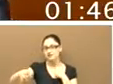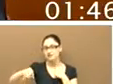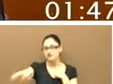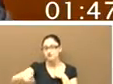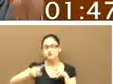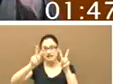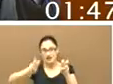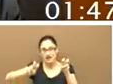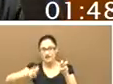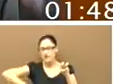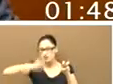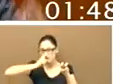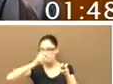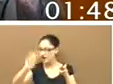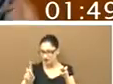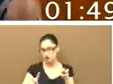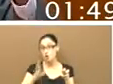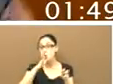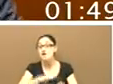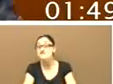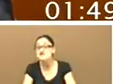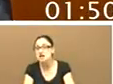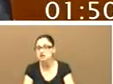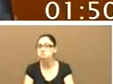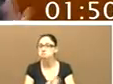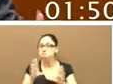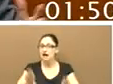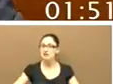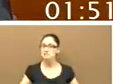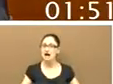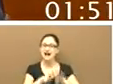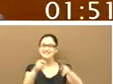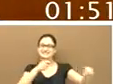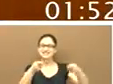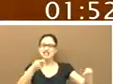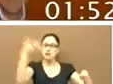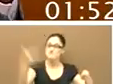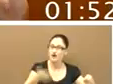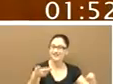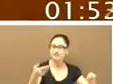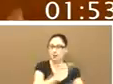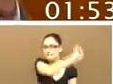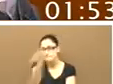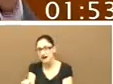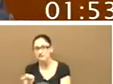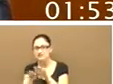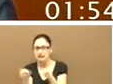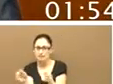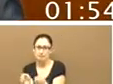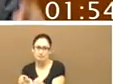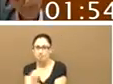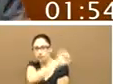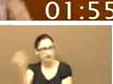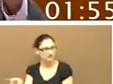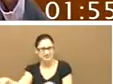liberal de un gobierno que acepta que el pez grande se coma al chico en otro lenguaje si usted quiere la libertad de mercado y la crisis actual